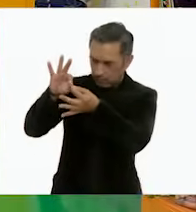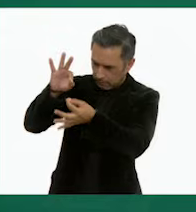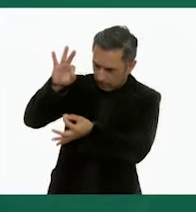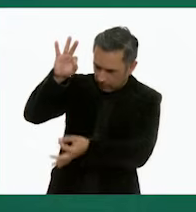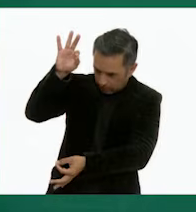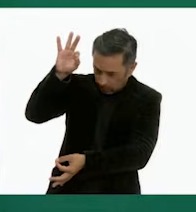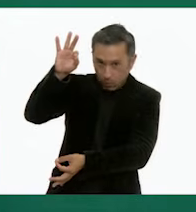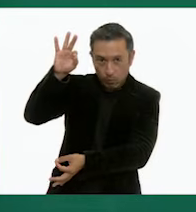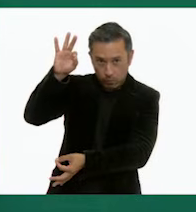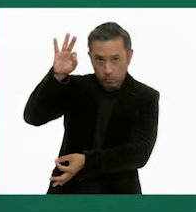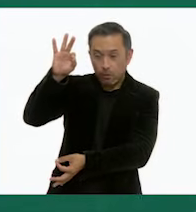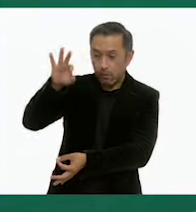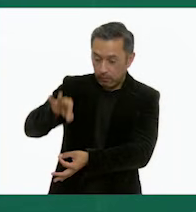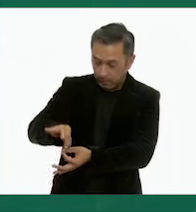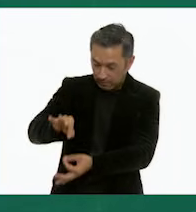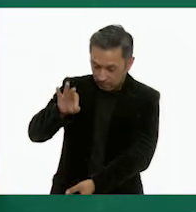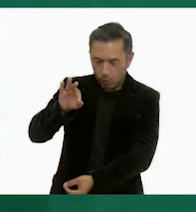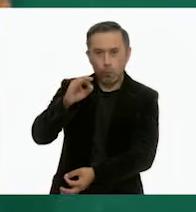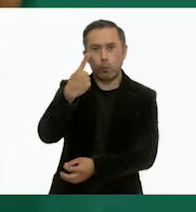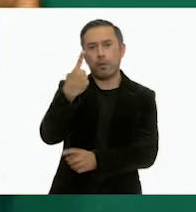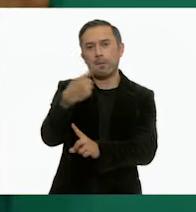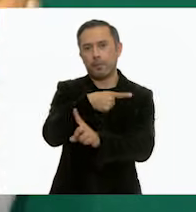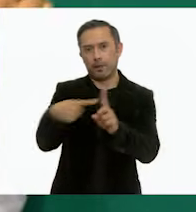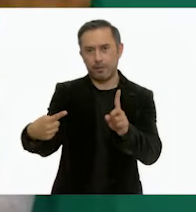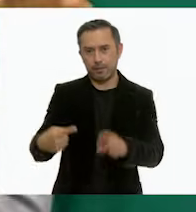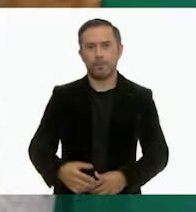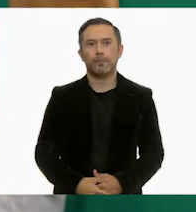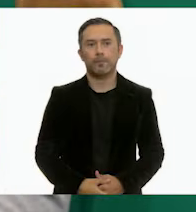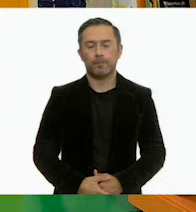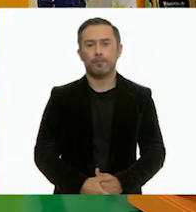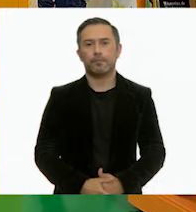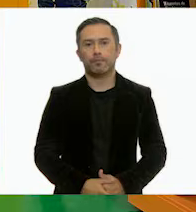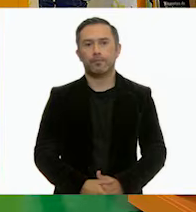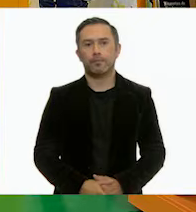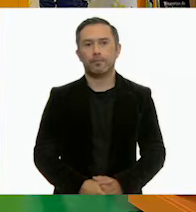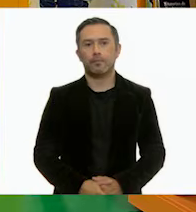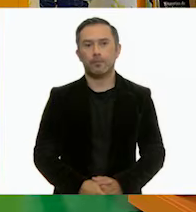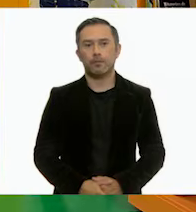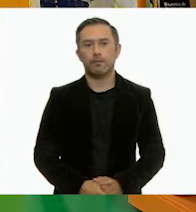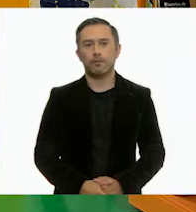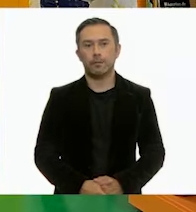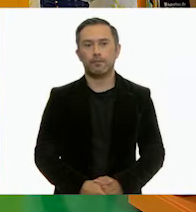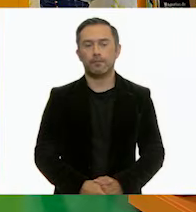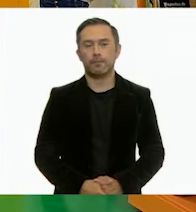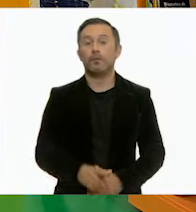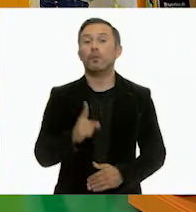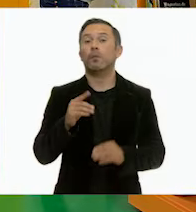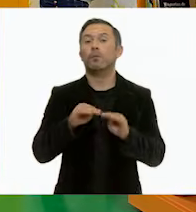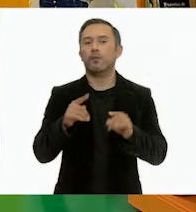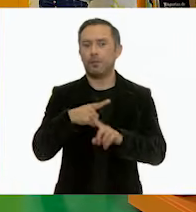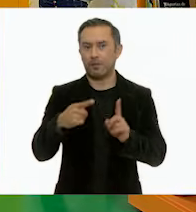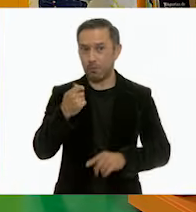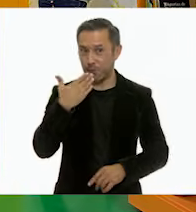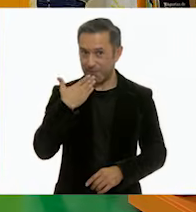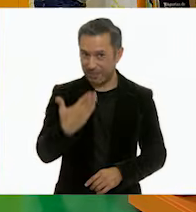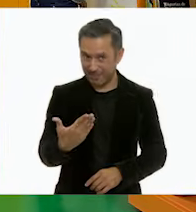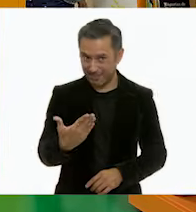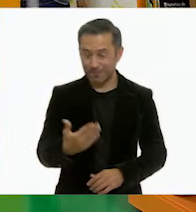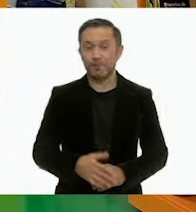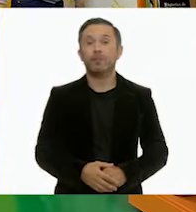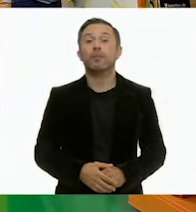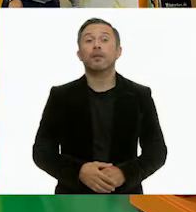agujeta y media. Muy bien. vamos